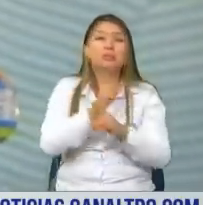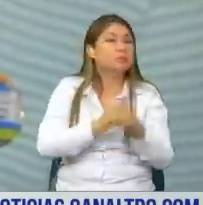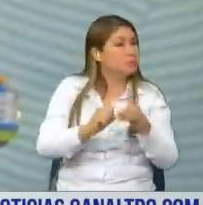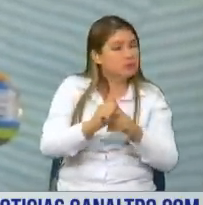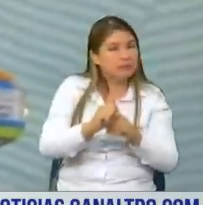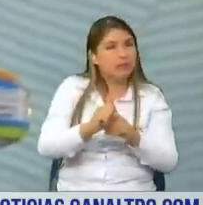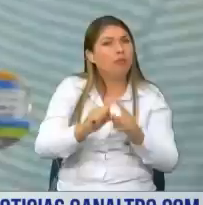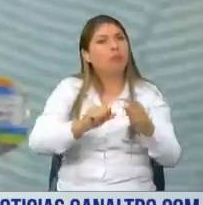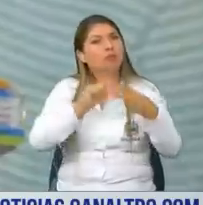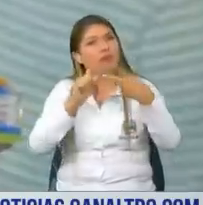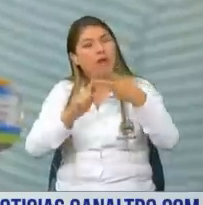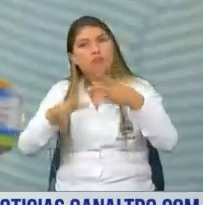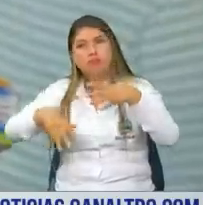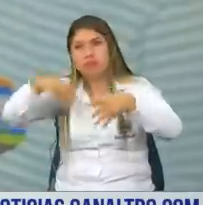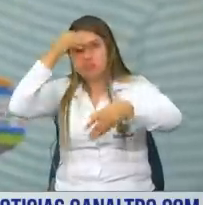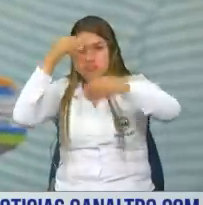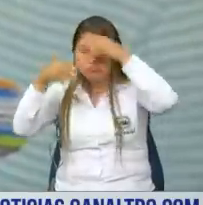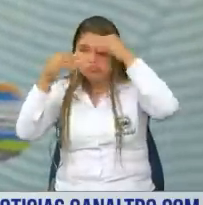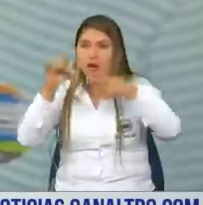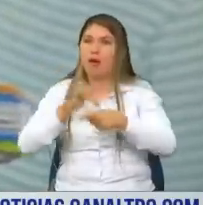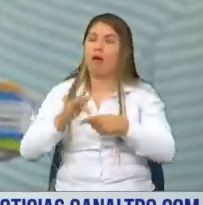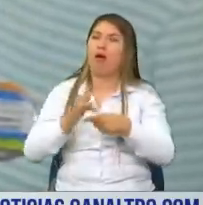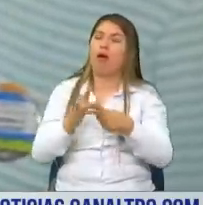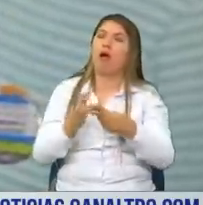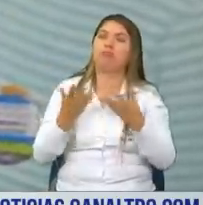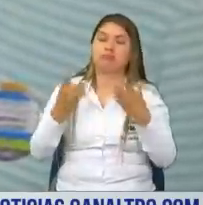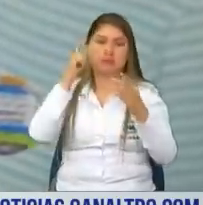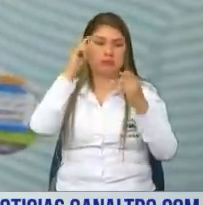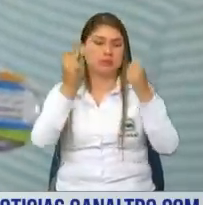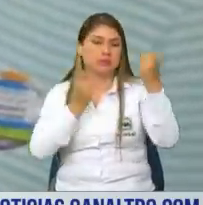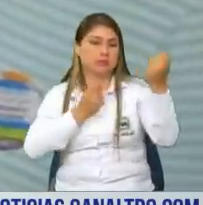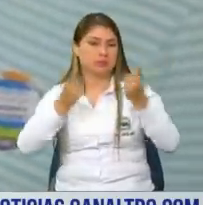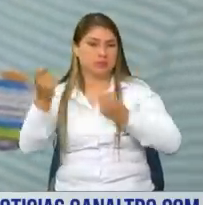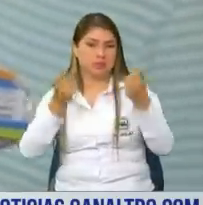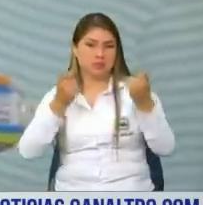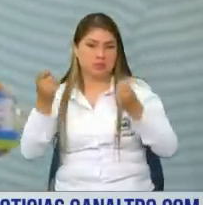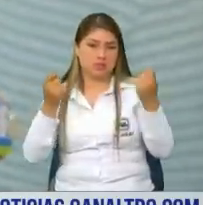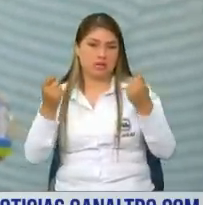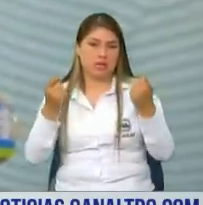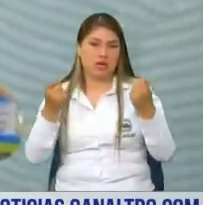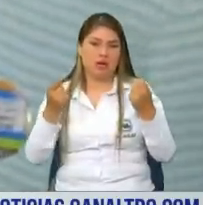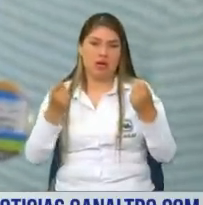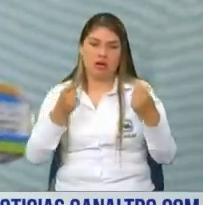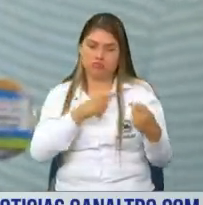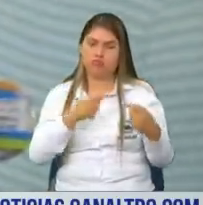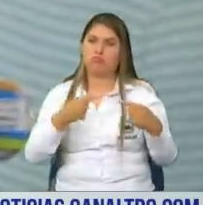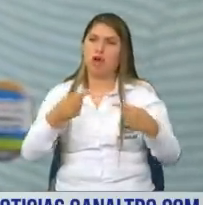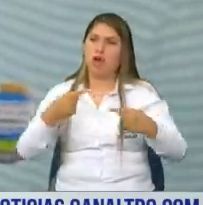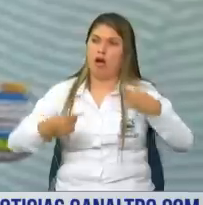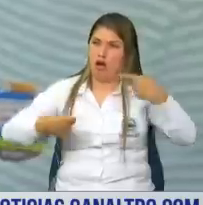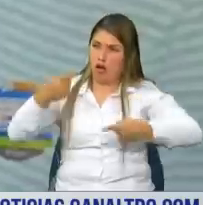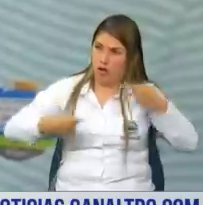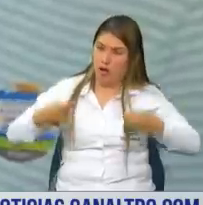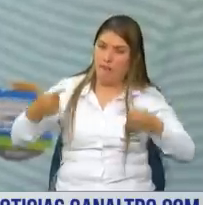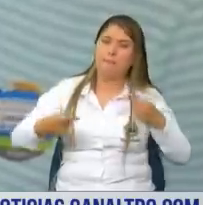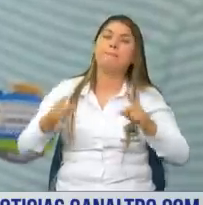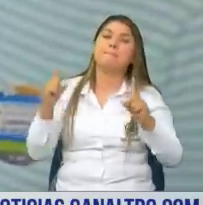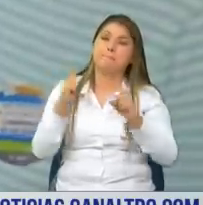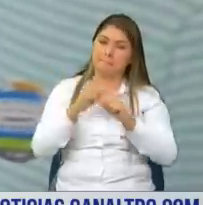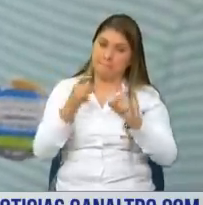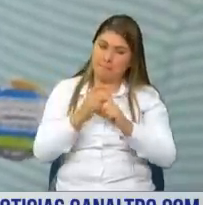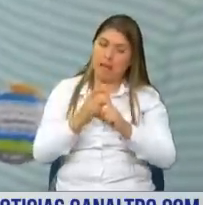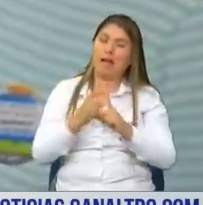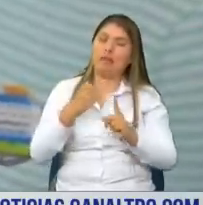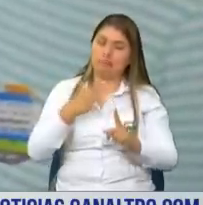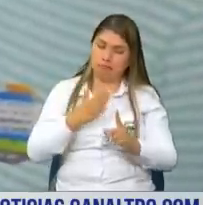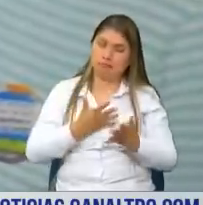sino también de aprendizaje para poder implementar una estrategia competitividad que es la sal a la palabra sagrada